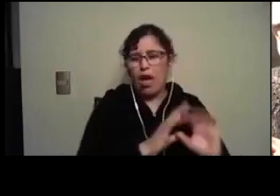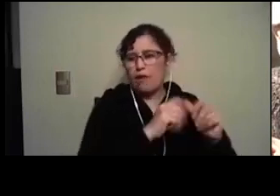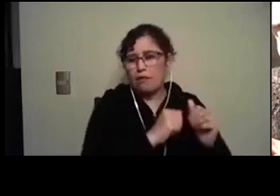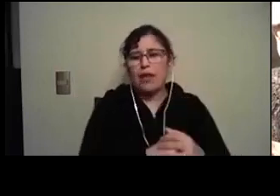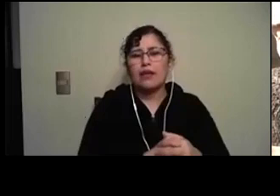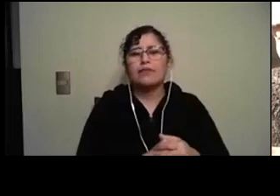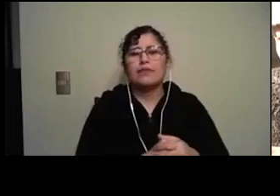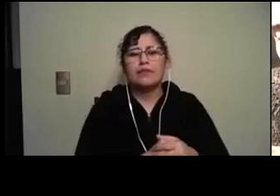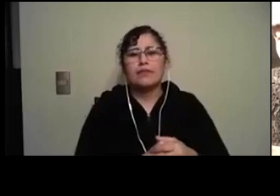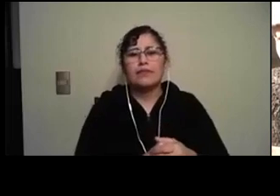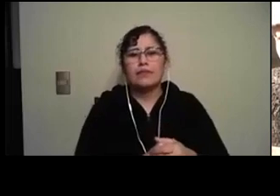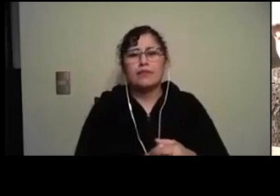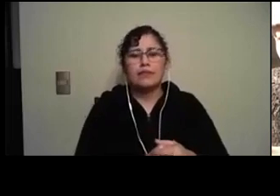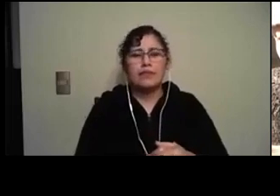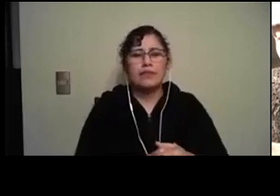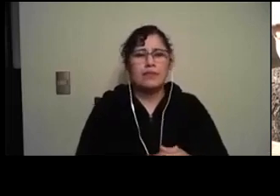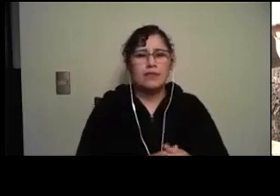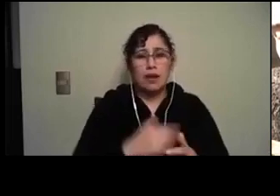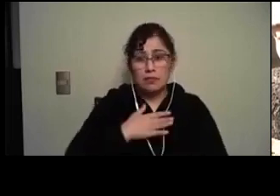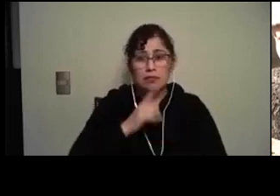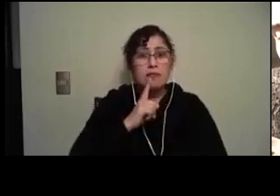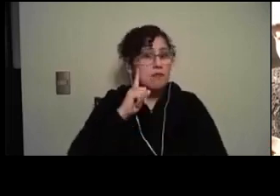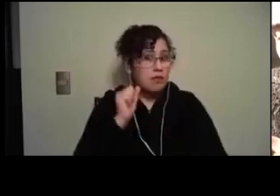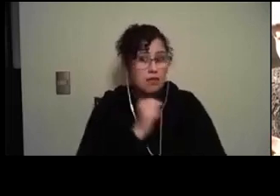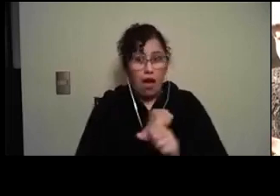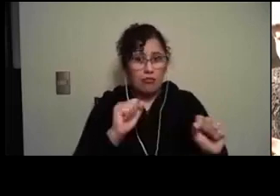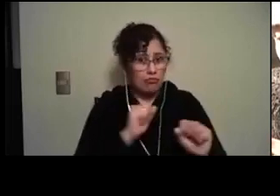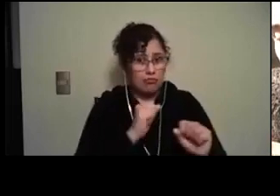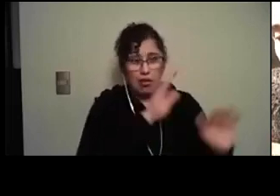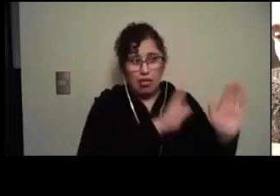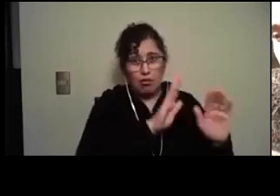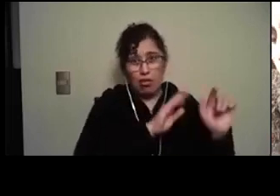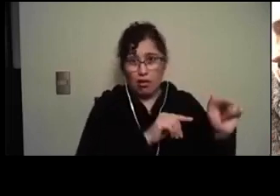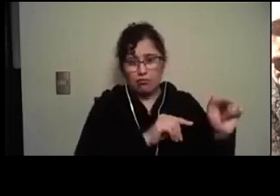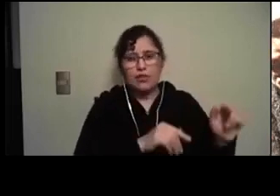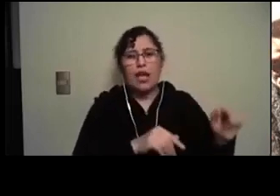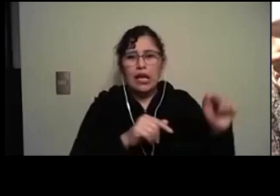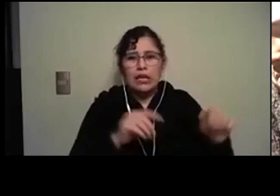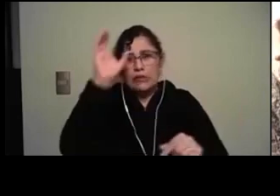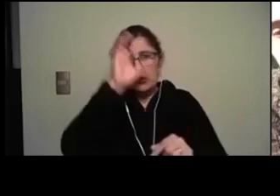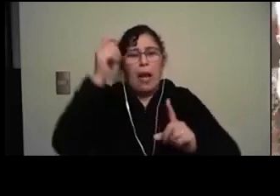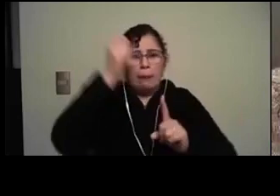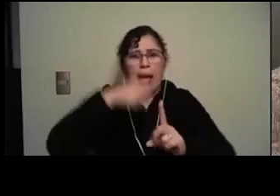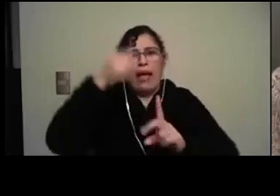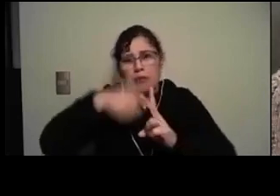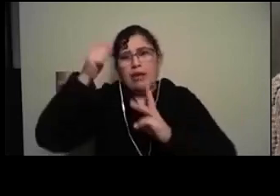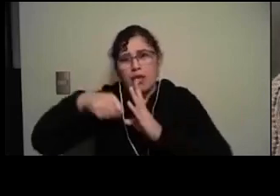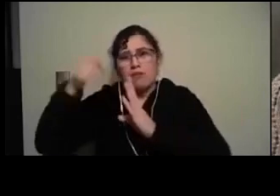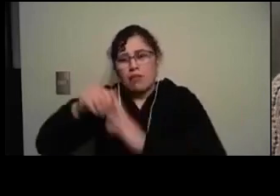mi tía no la podía cuidar y fue un trabajo así de meses de buscar y buscar